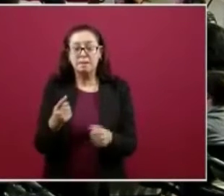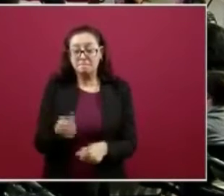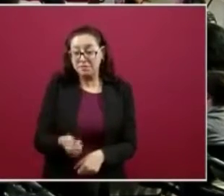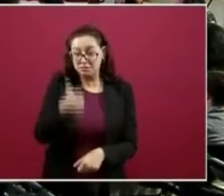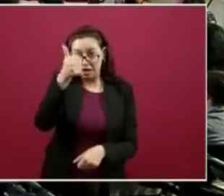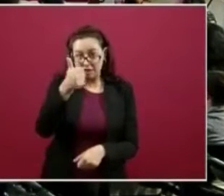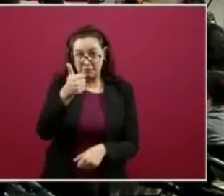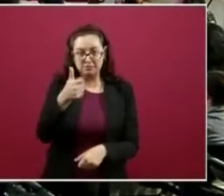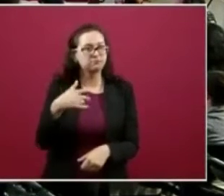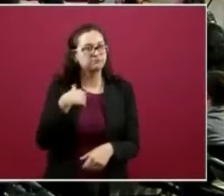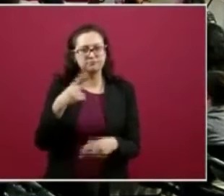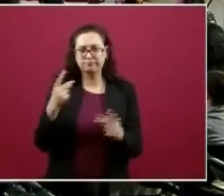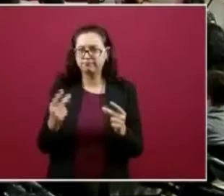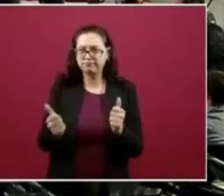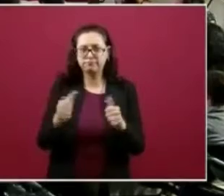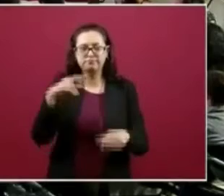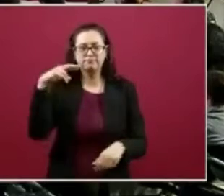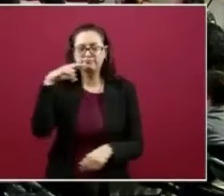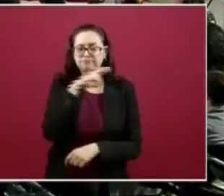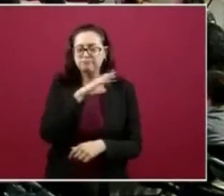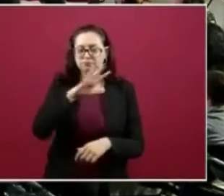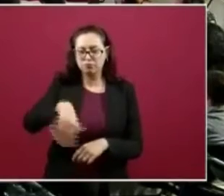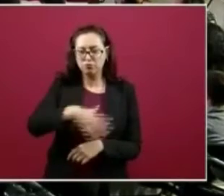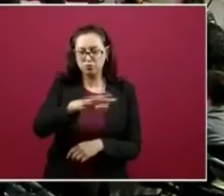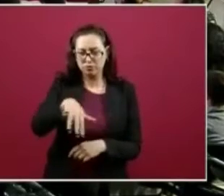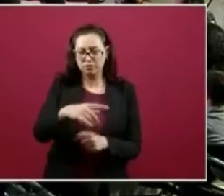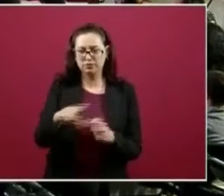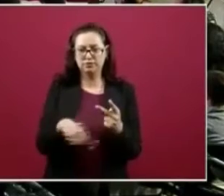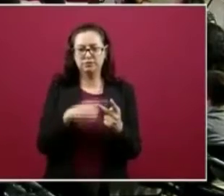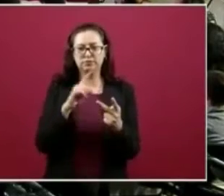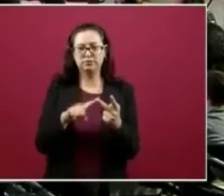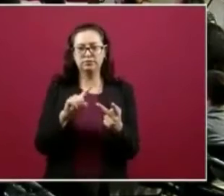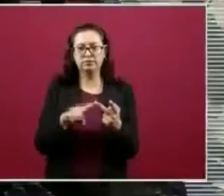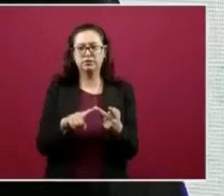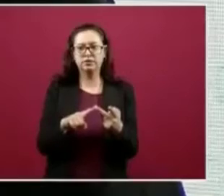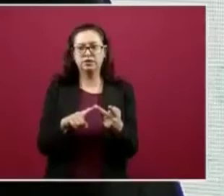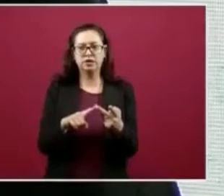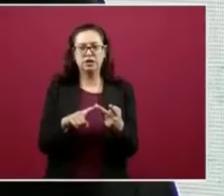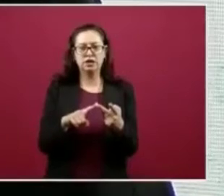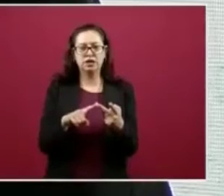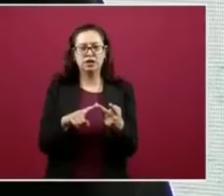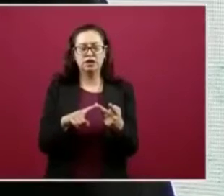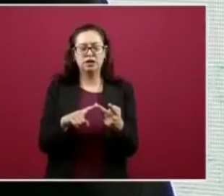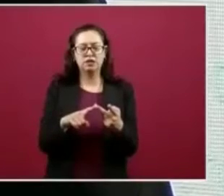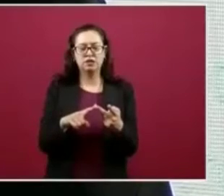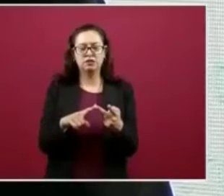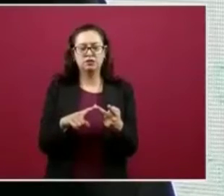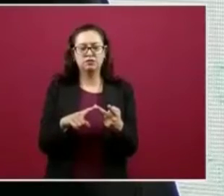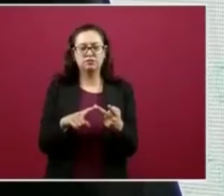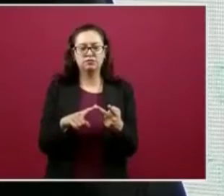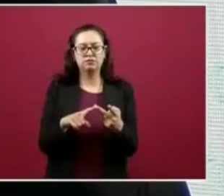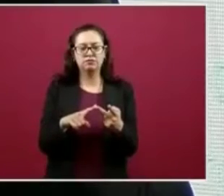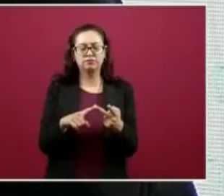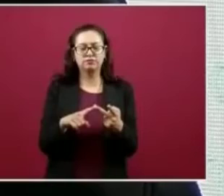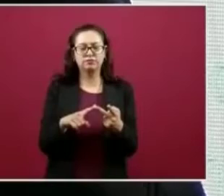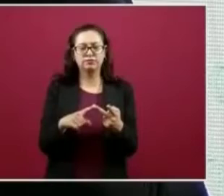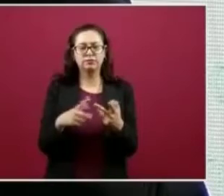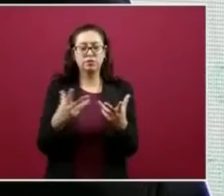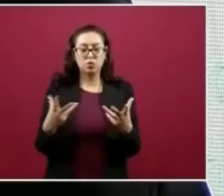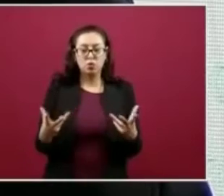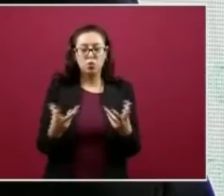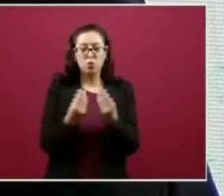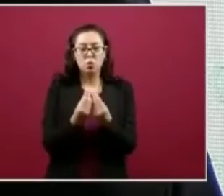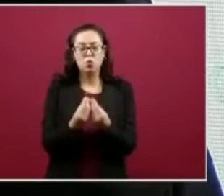niñas. Una segunda estrategia de prevención es fortalecer la coordinación y la colaboración entre